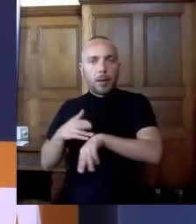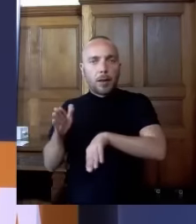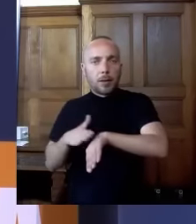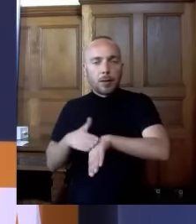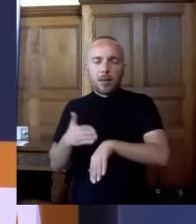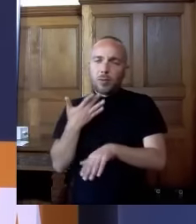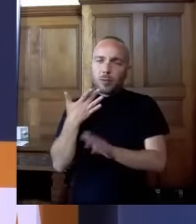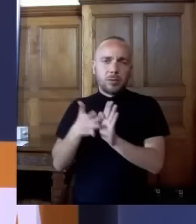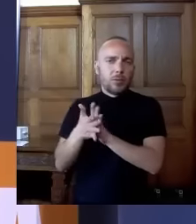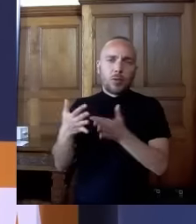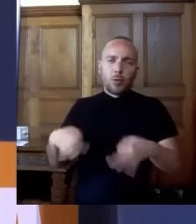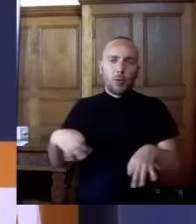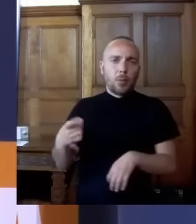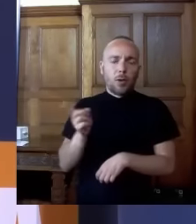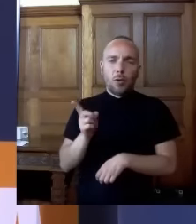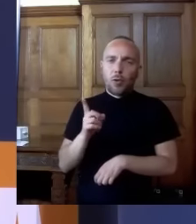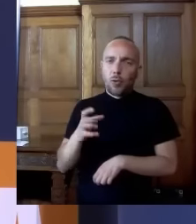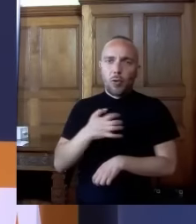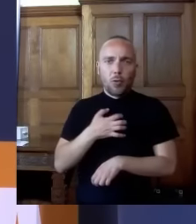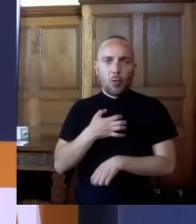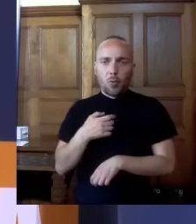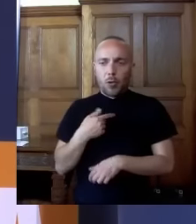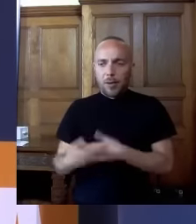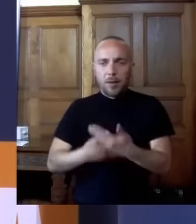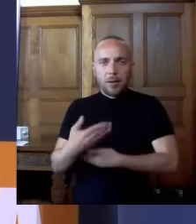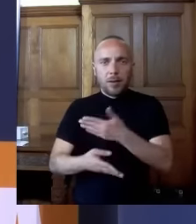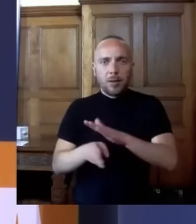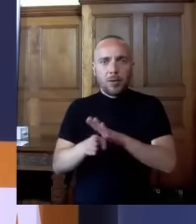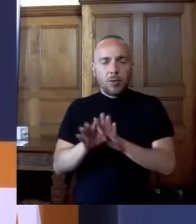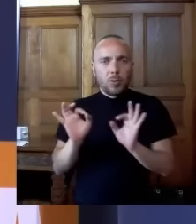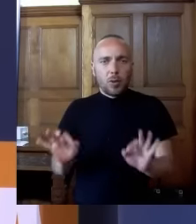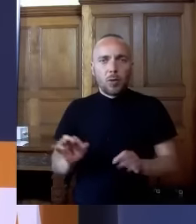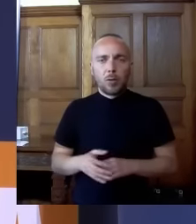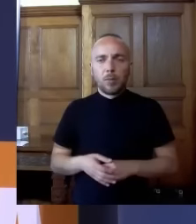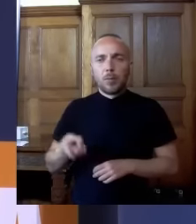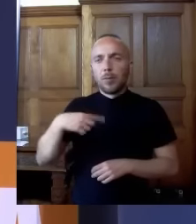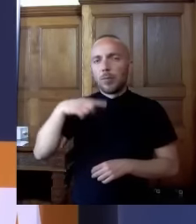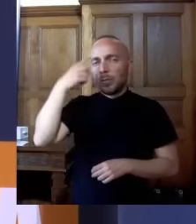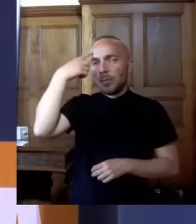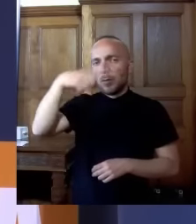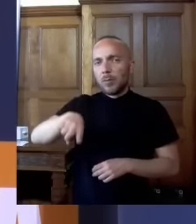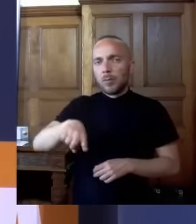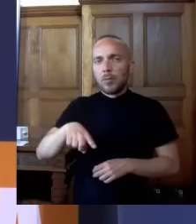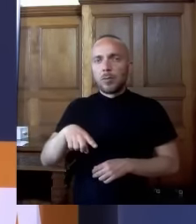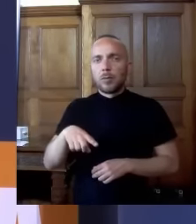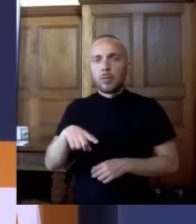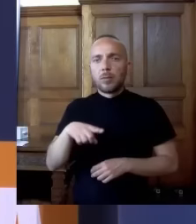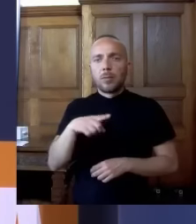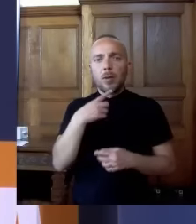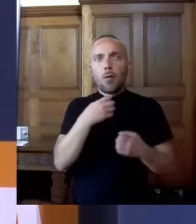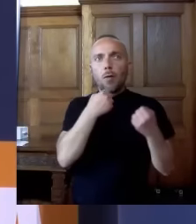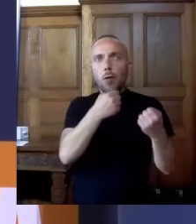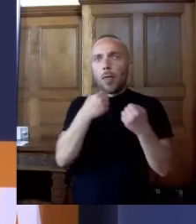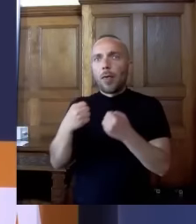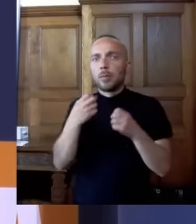da normal hau ezin da horrela iat jarraitu eta gaur badaku indar korrel arabera